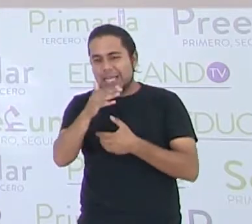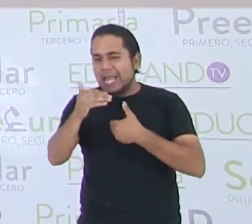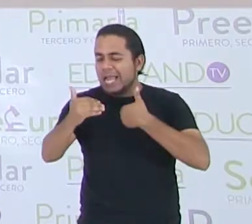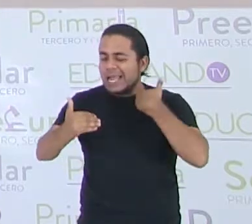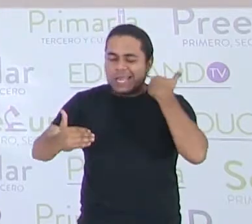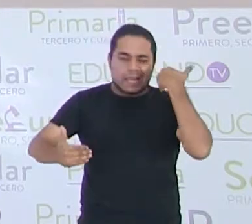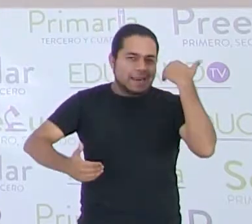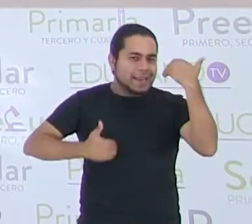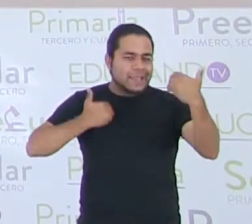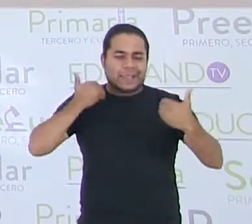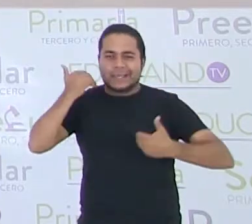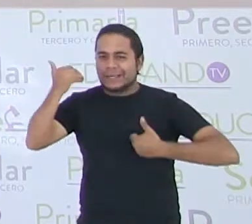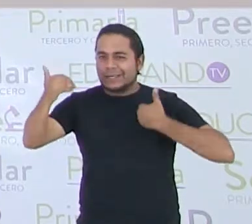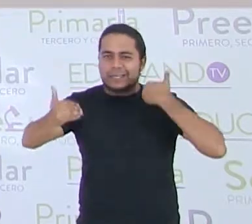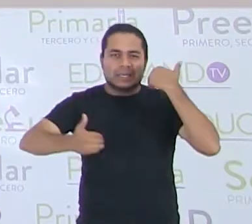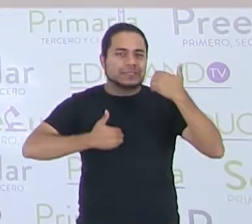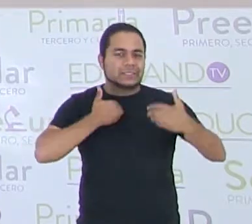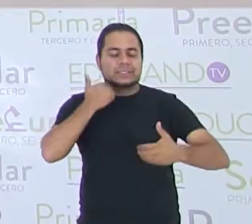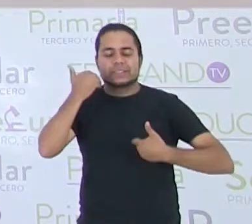alegres